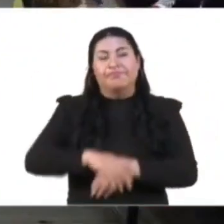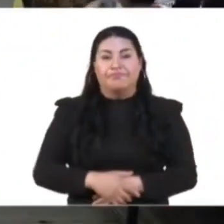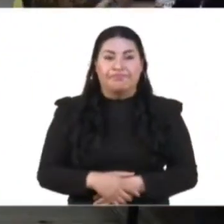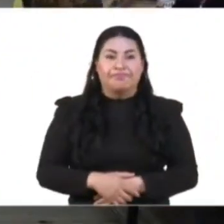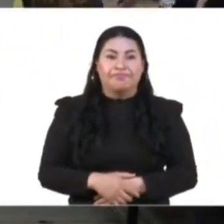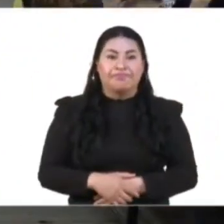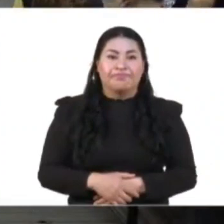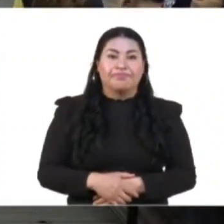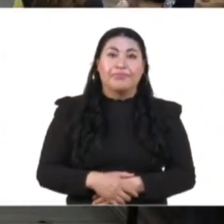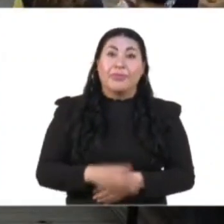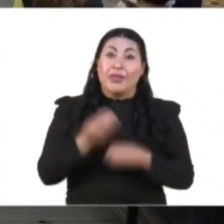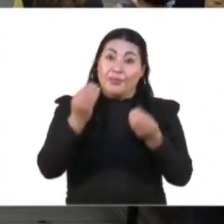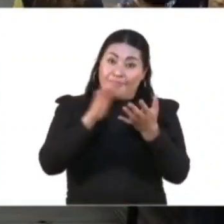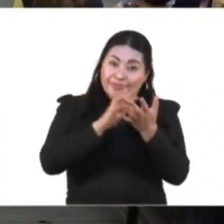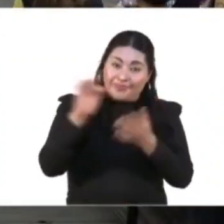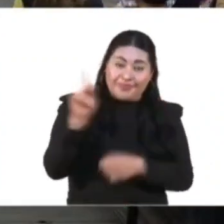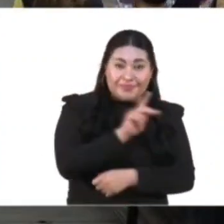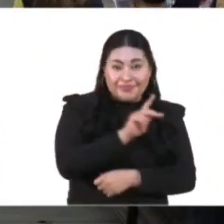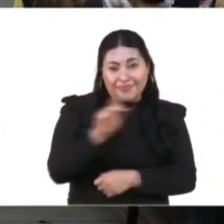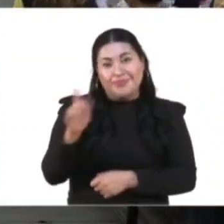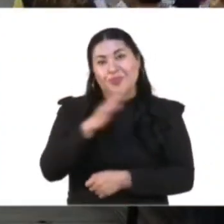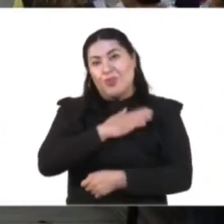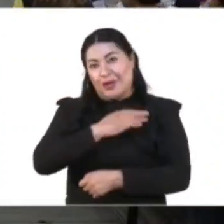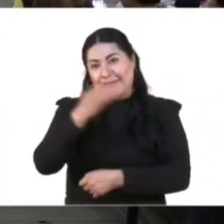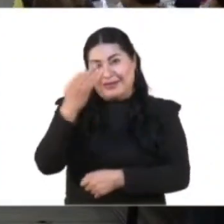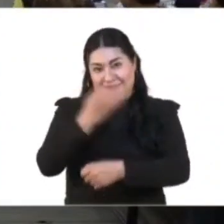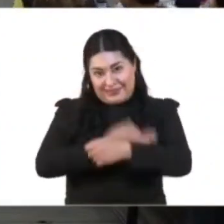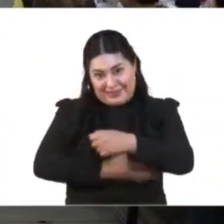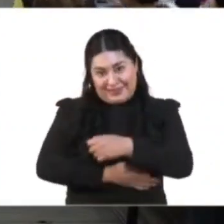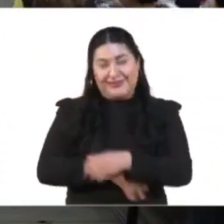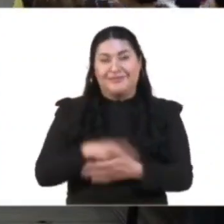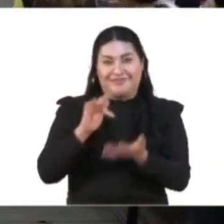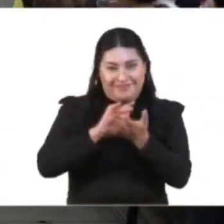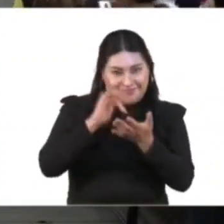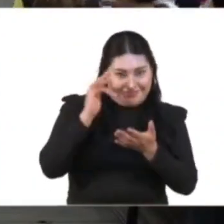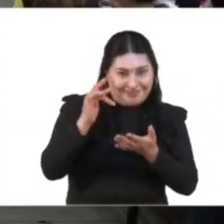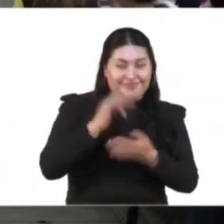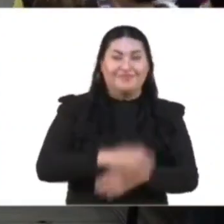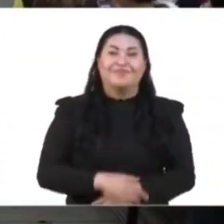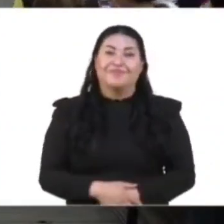Finalizamos conferencia de prensa. Muchas gracias a todas y todos. Buenas tardes. Gracias a todos. Gracias.